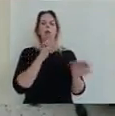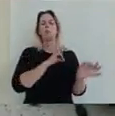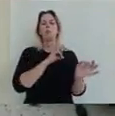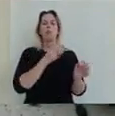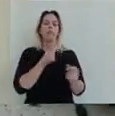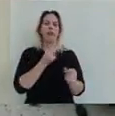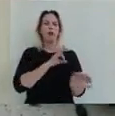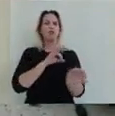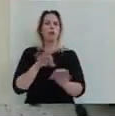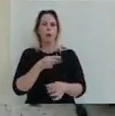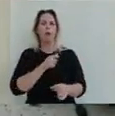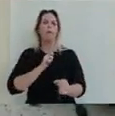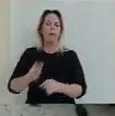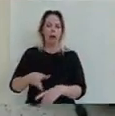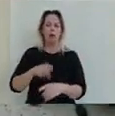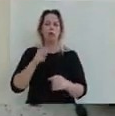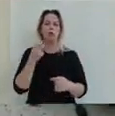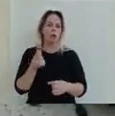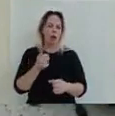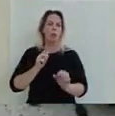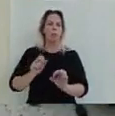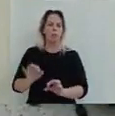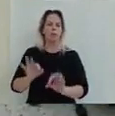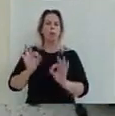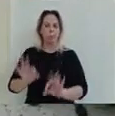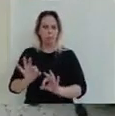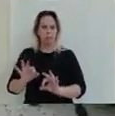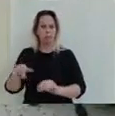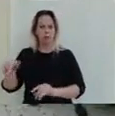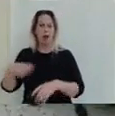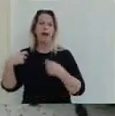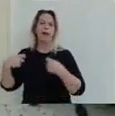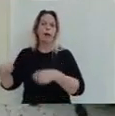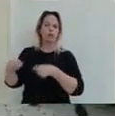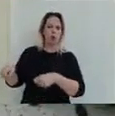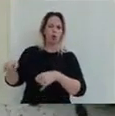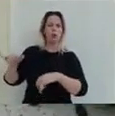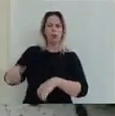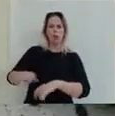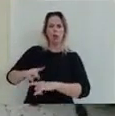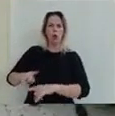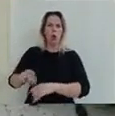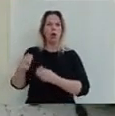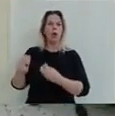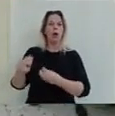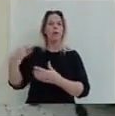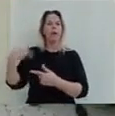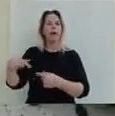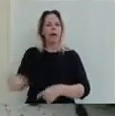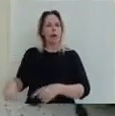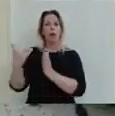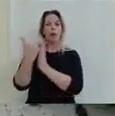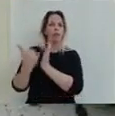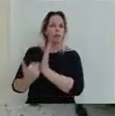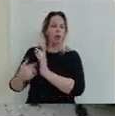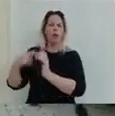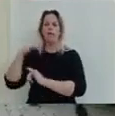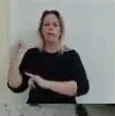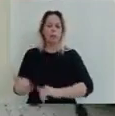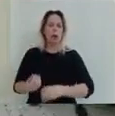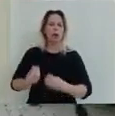estamos hablando, y de hecho hace referencia a los 6 millones ya recibidos, no hace referencia a las dos cuotas que se